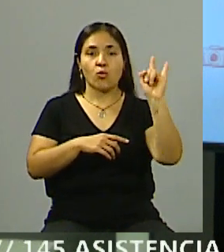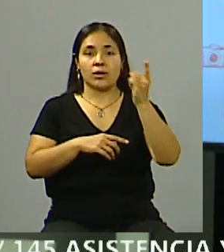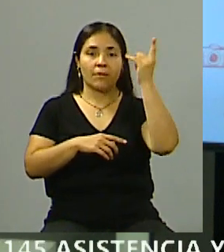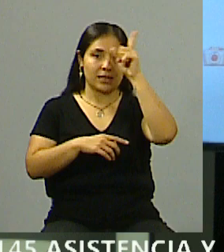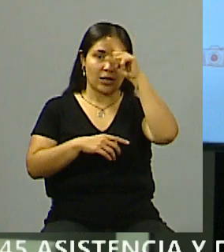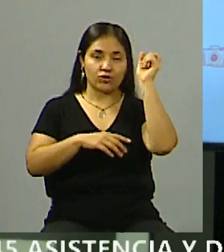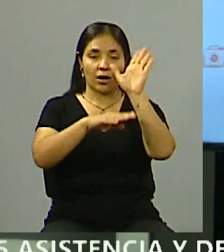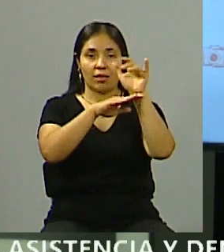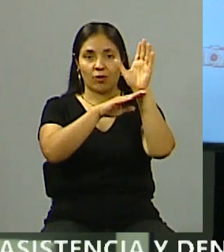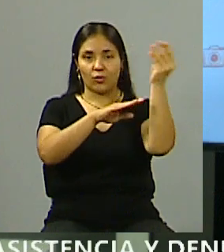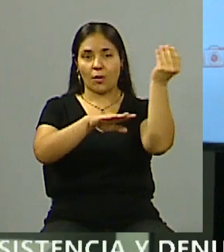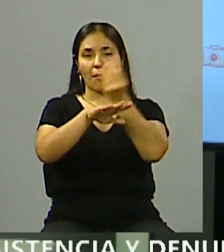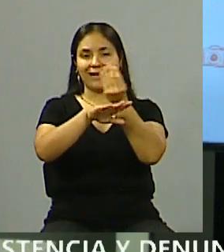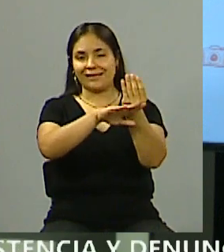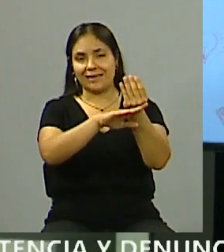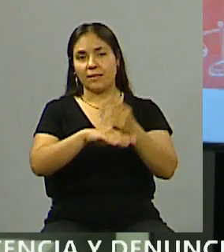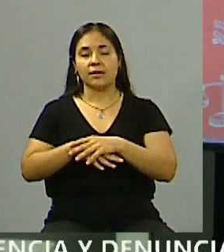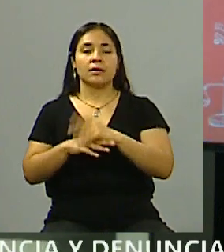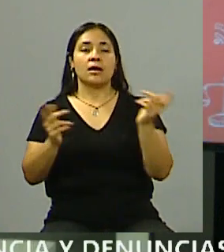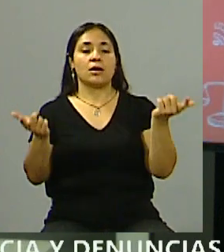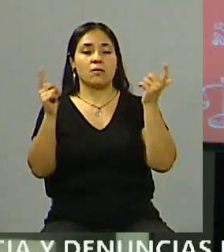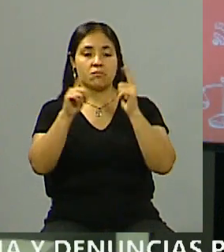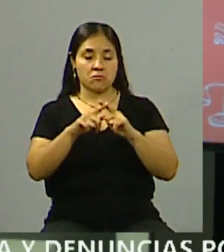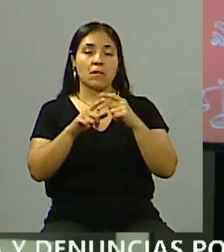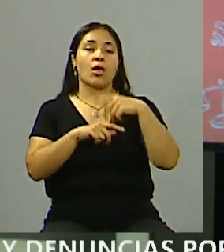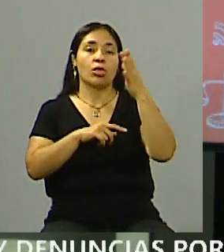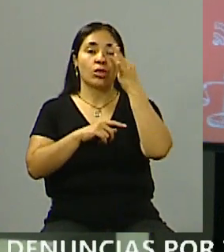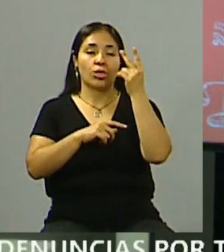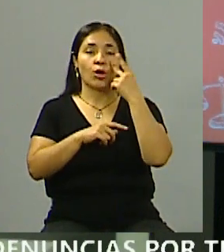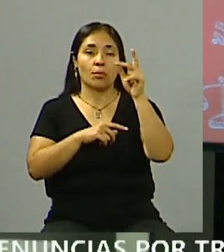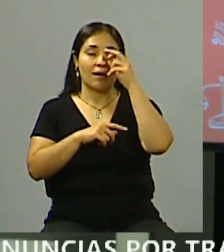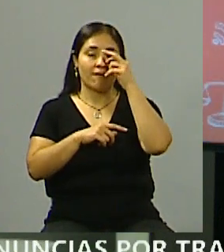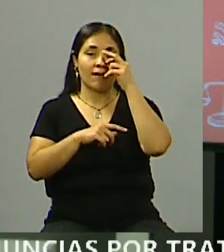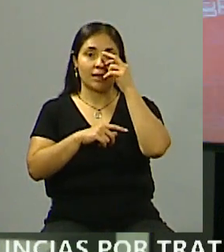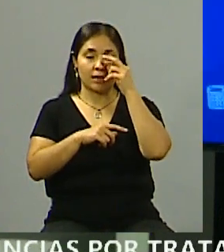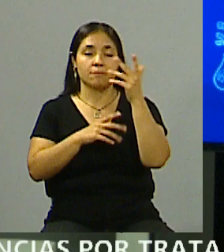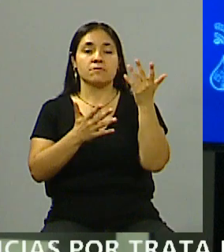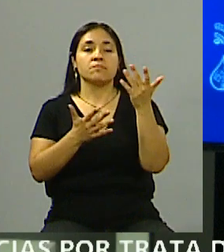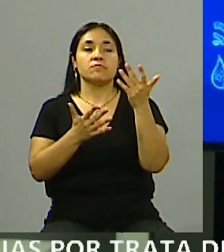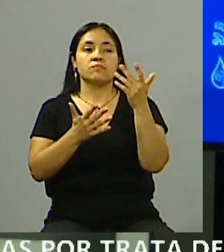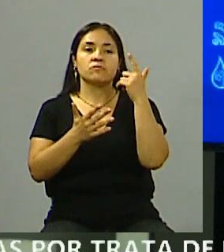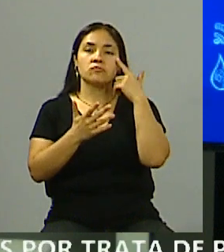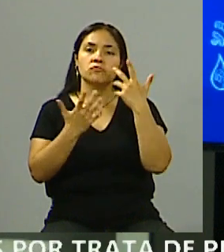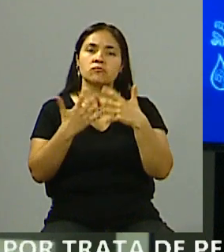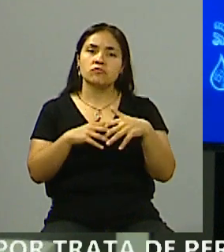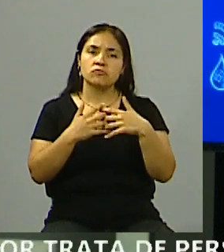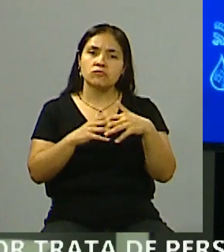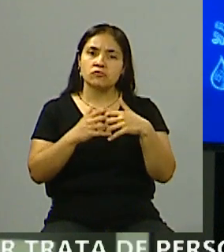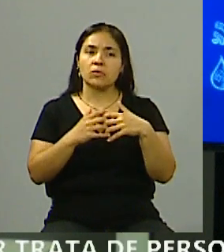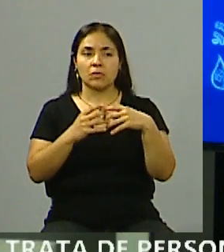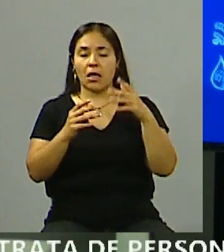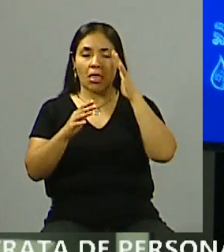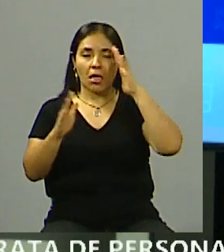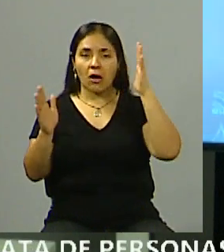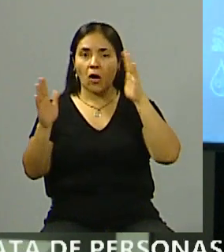Y bueno, te contaba que empezamos a reunirnos en el 2020 con la inquietud de cómo todos estos cambios tan acelerados